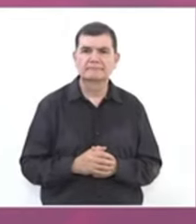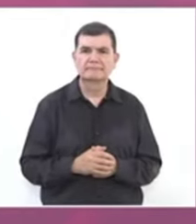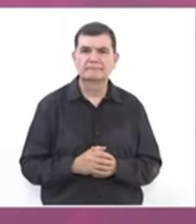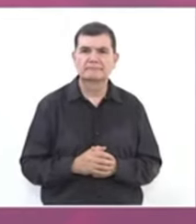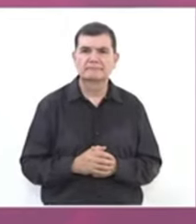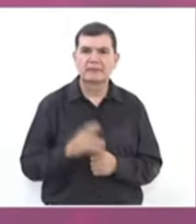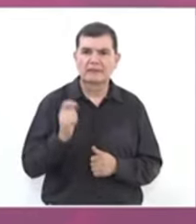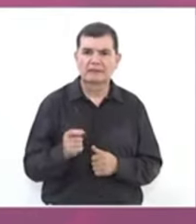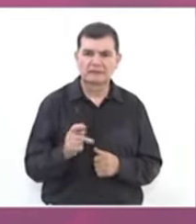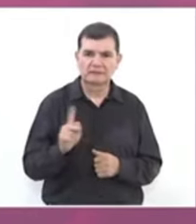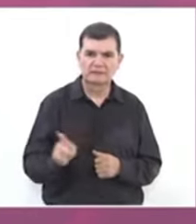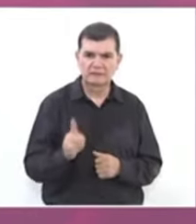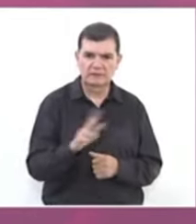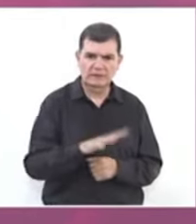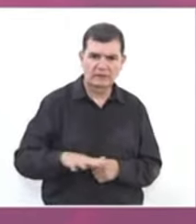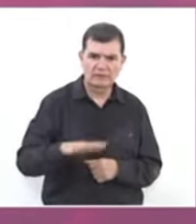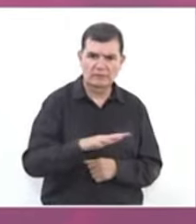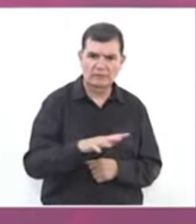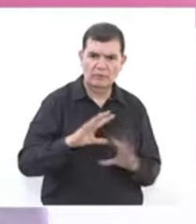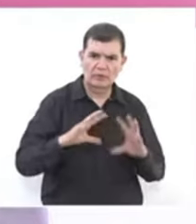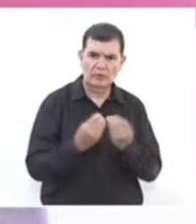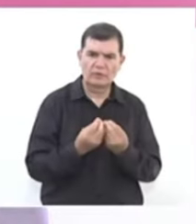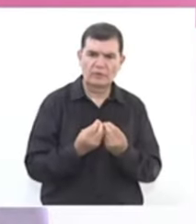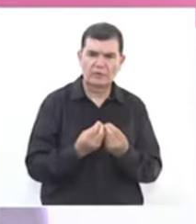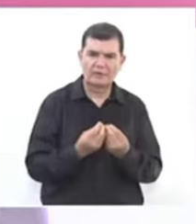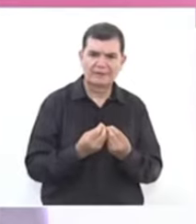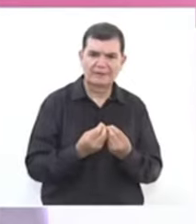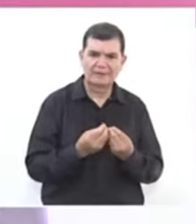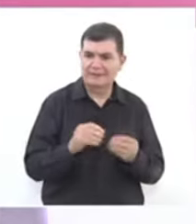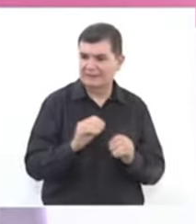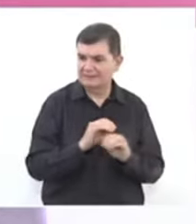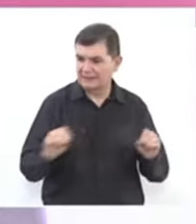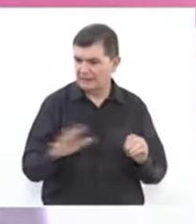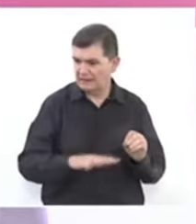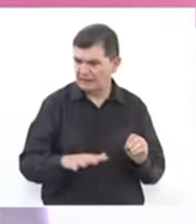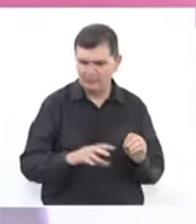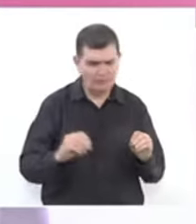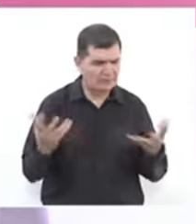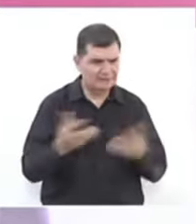con el pueblo todo. Sin el pueblo nada. Y sin el pueblo nada.